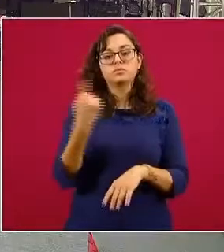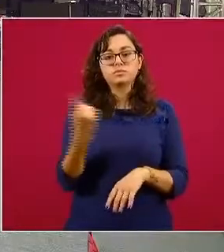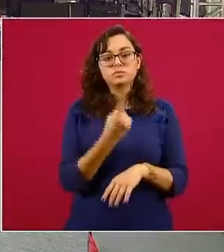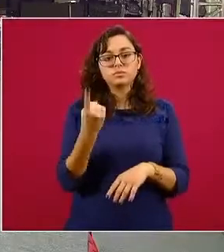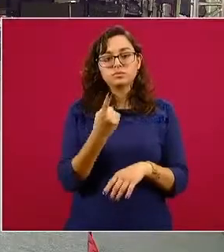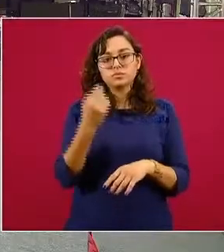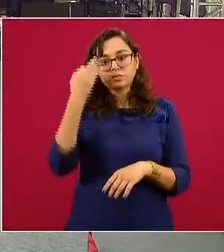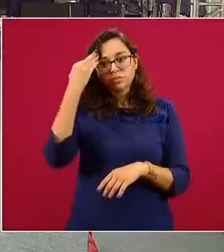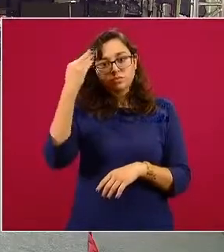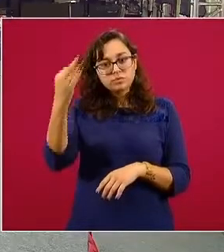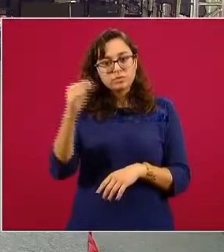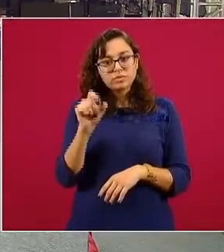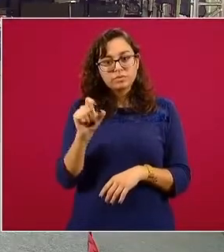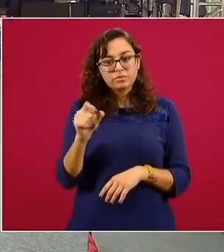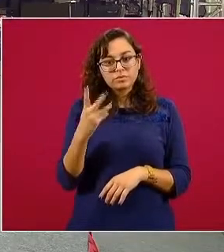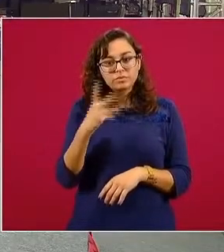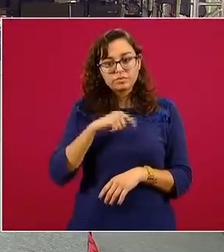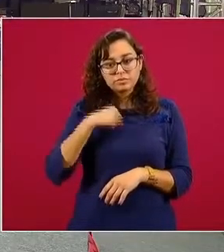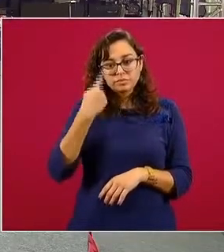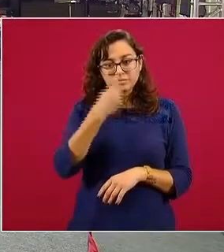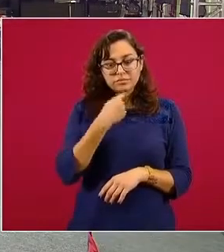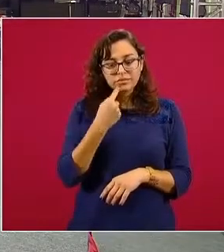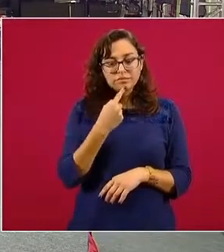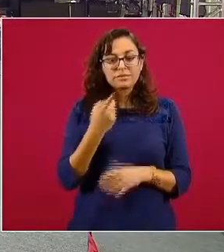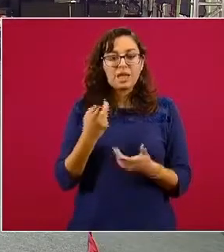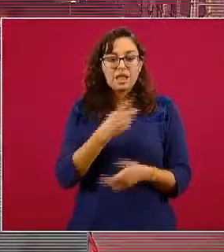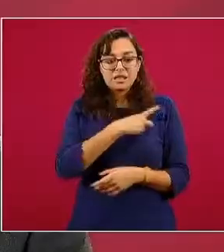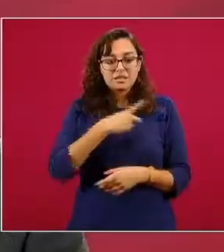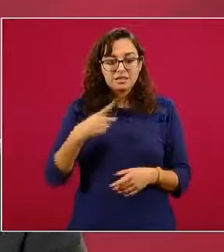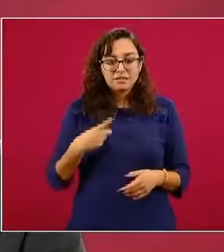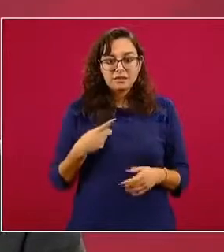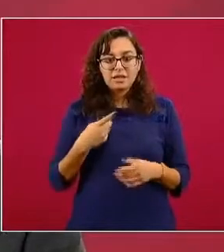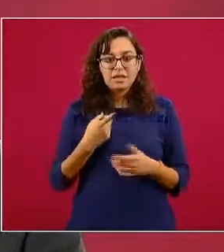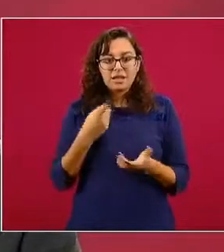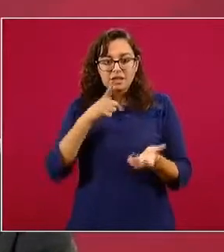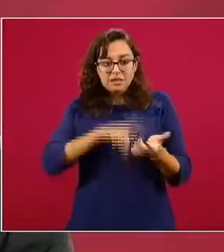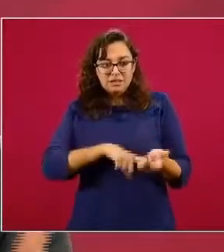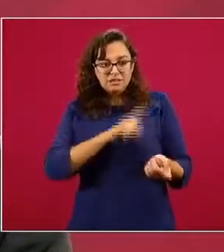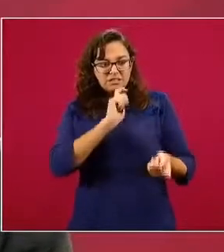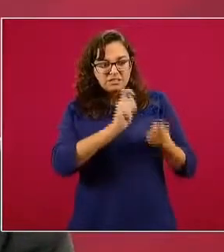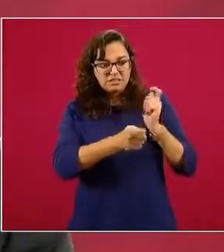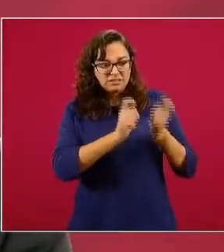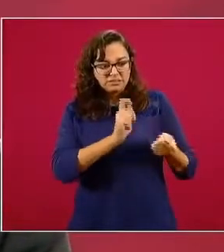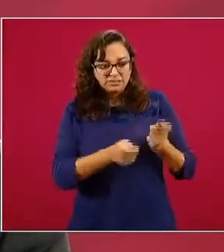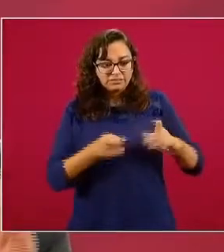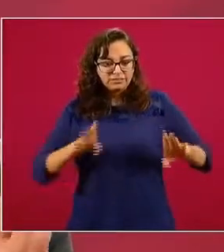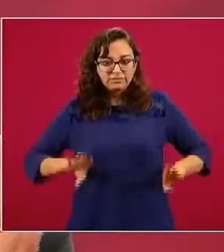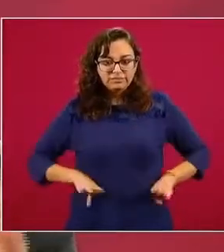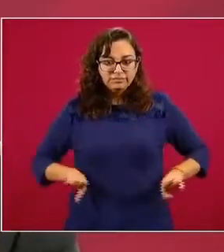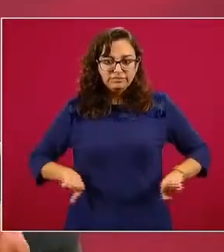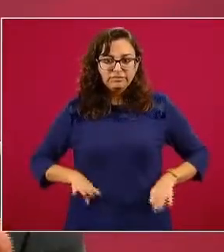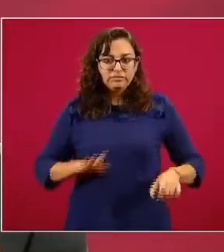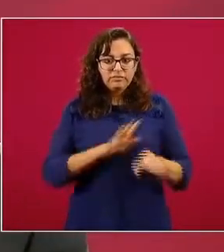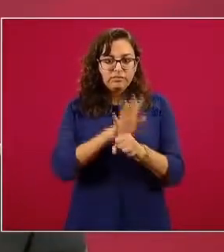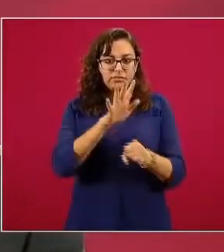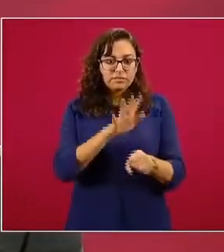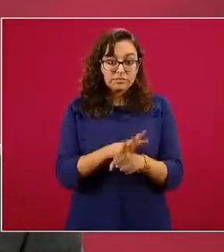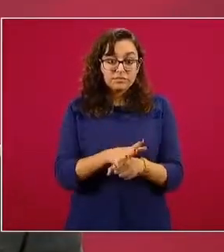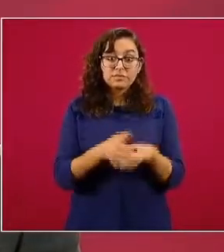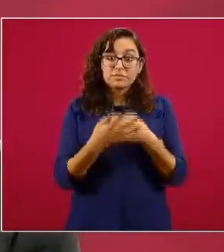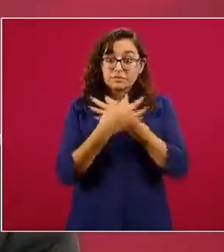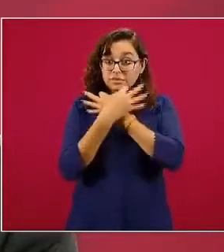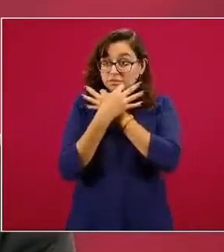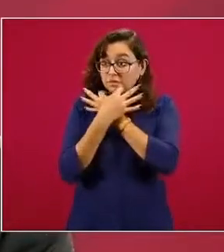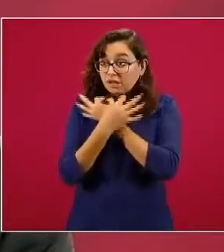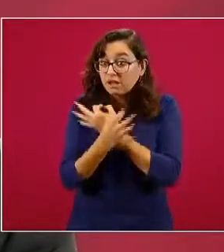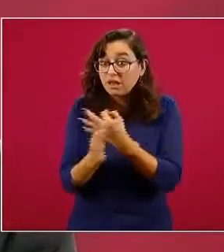tarda 24 horas? Porque se tiene que tomar conocimiento exactamente del producto sustraído, sus características. Recordar que la alerta